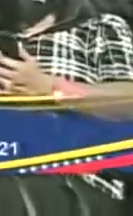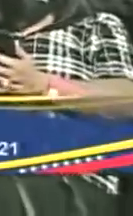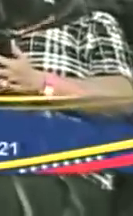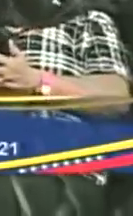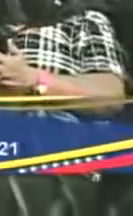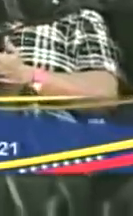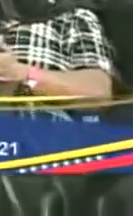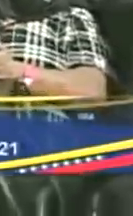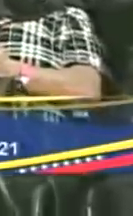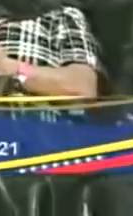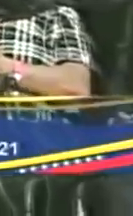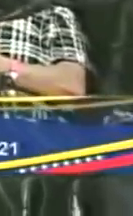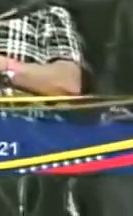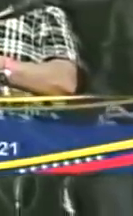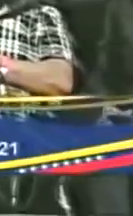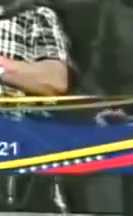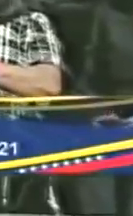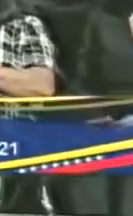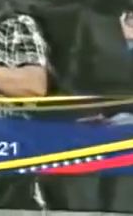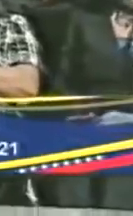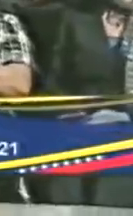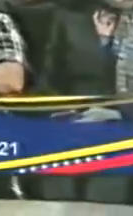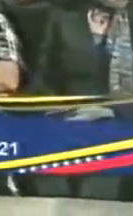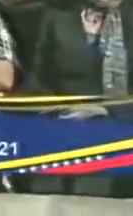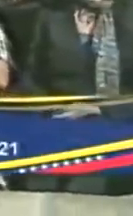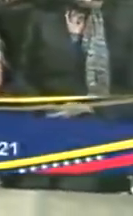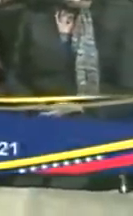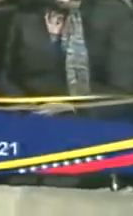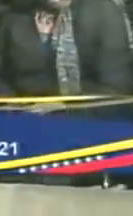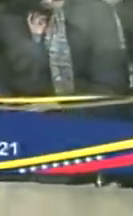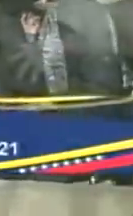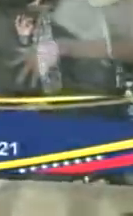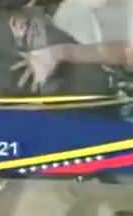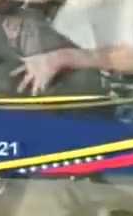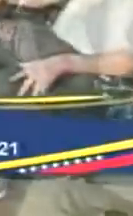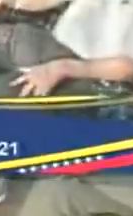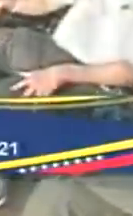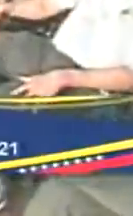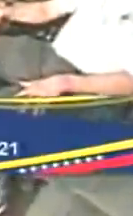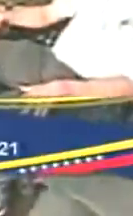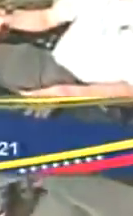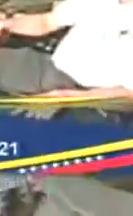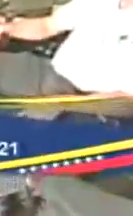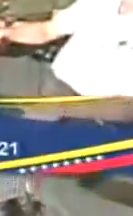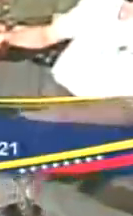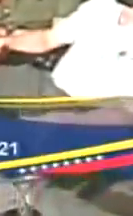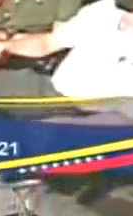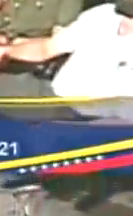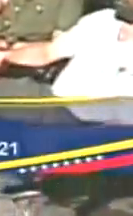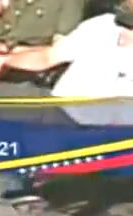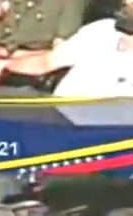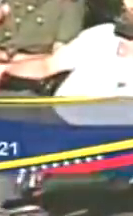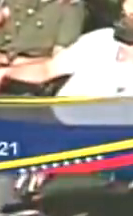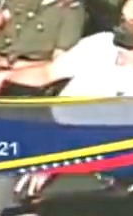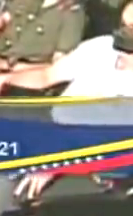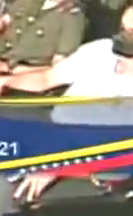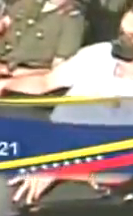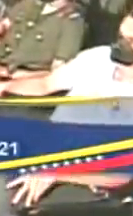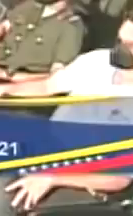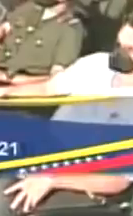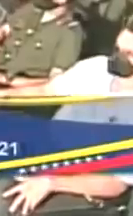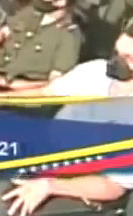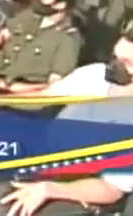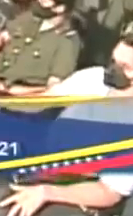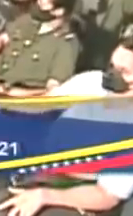forma invaluable a la resolución de problemas sociales y productivos de la población venezolana.